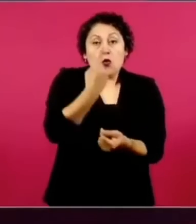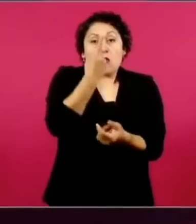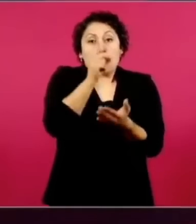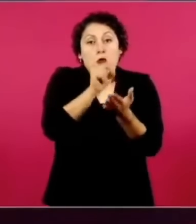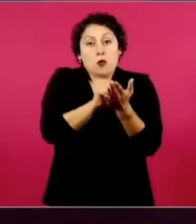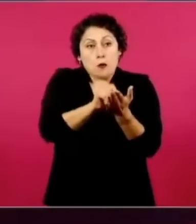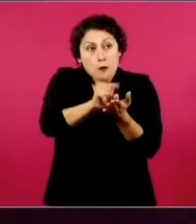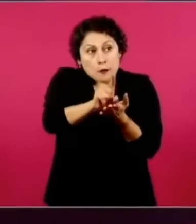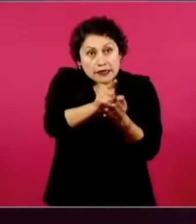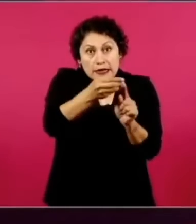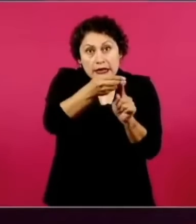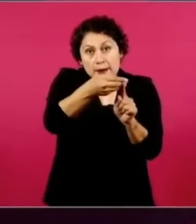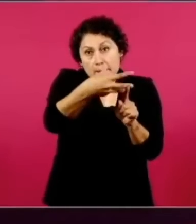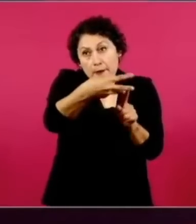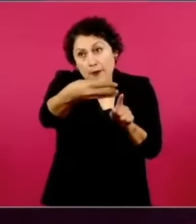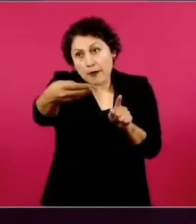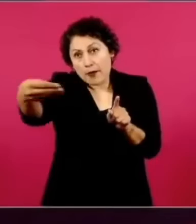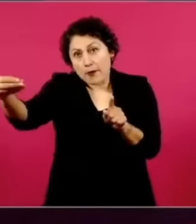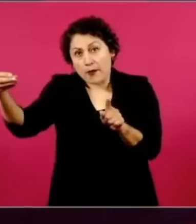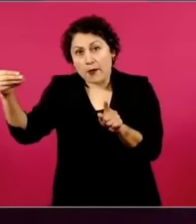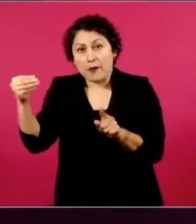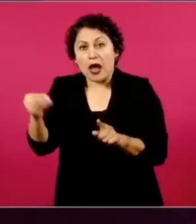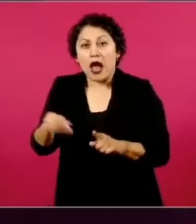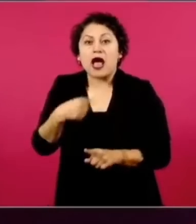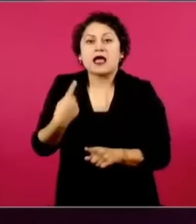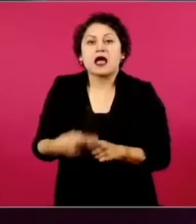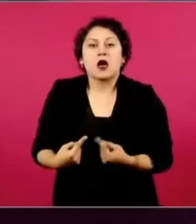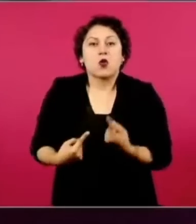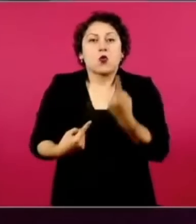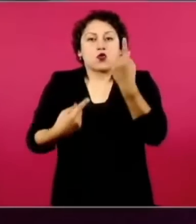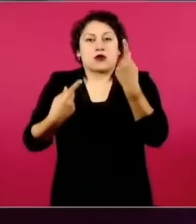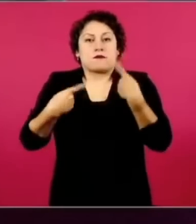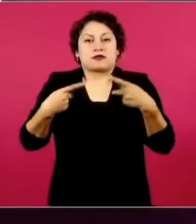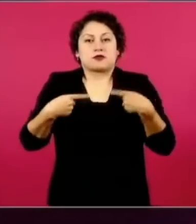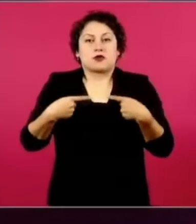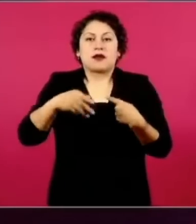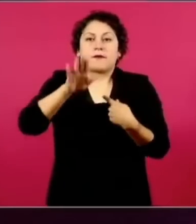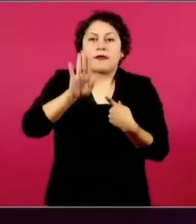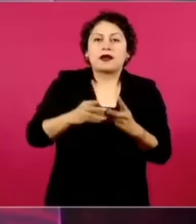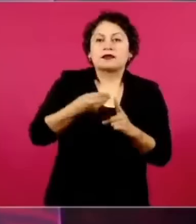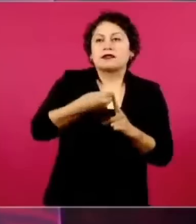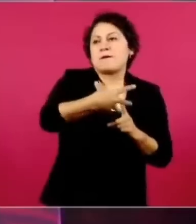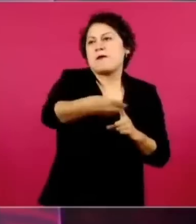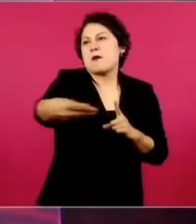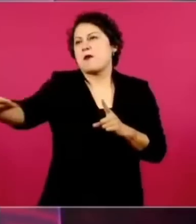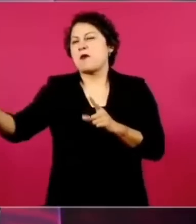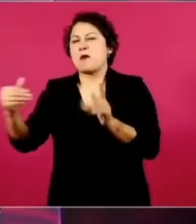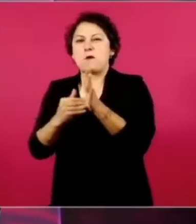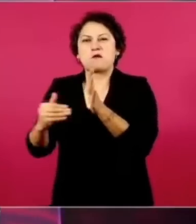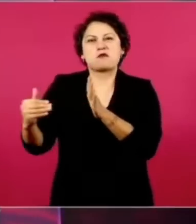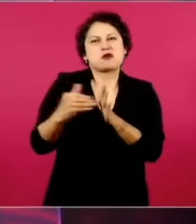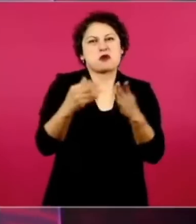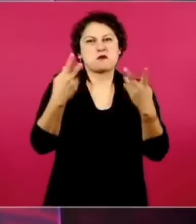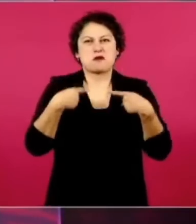una leyenda y difundirla masivamente?